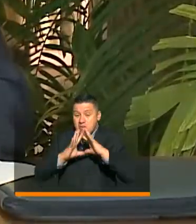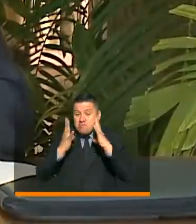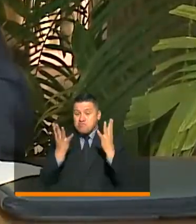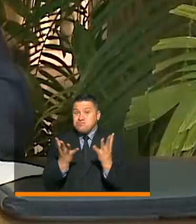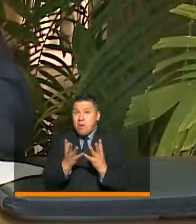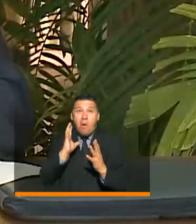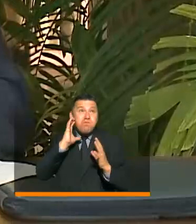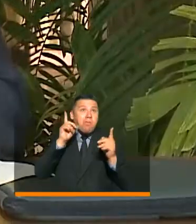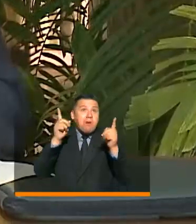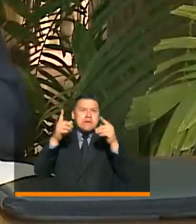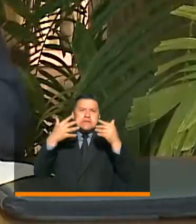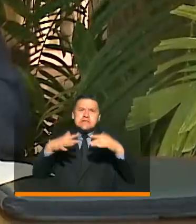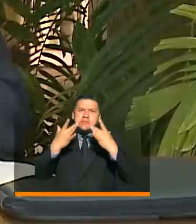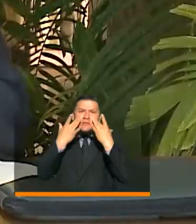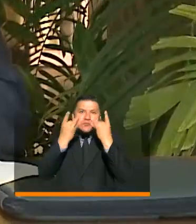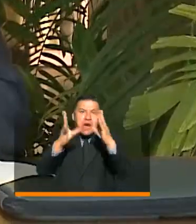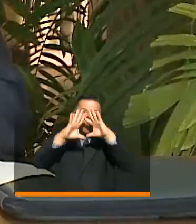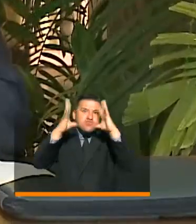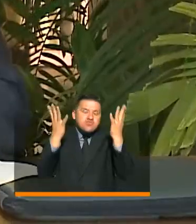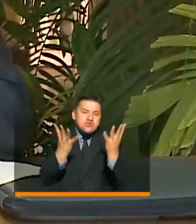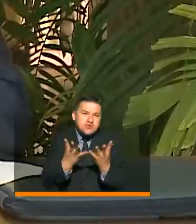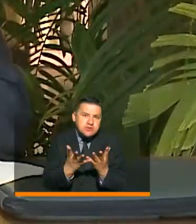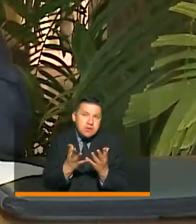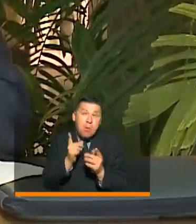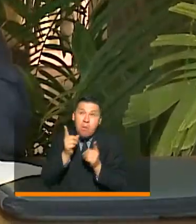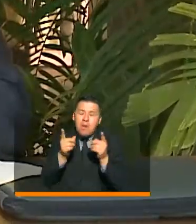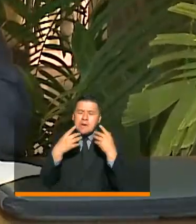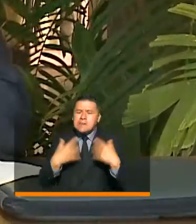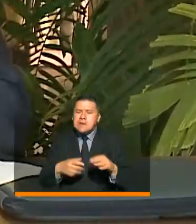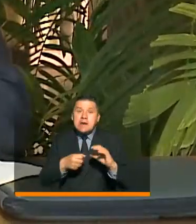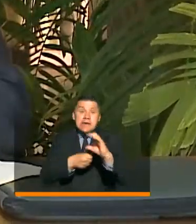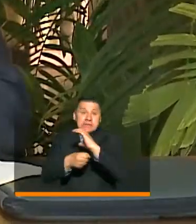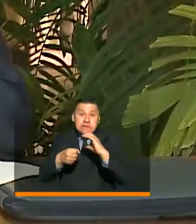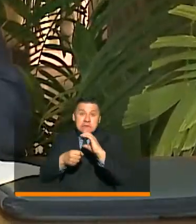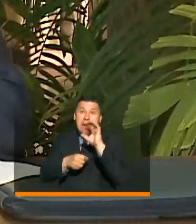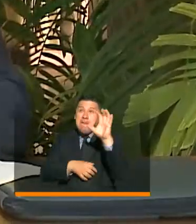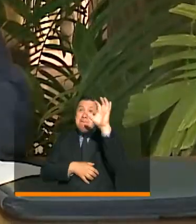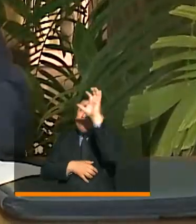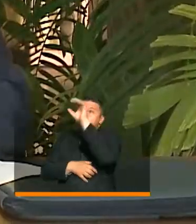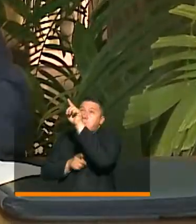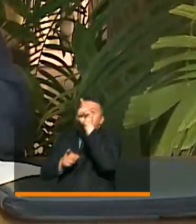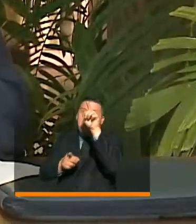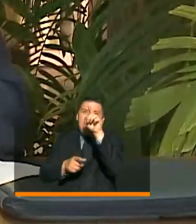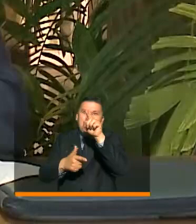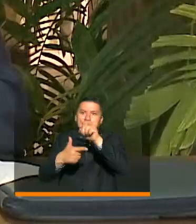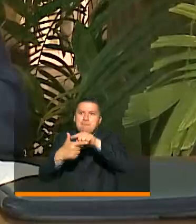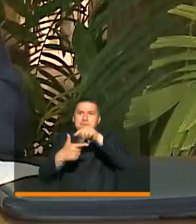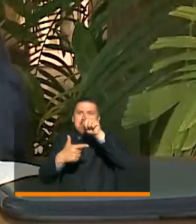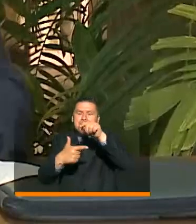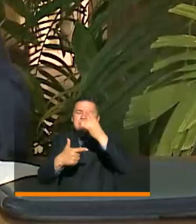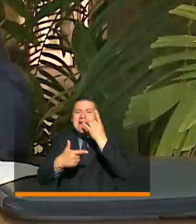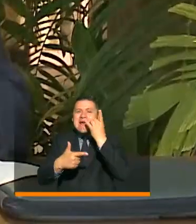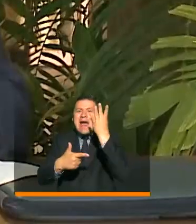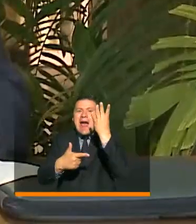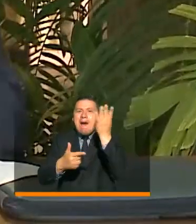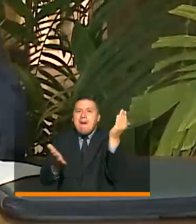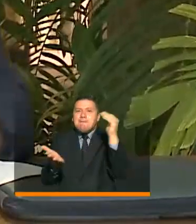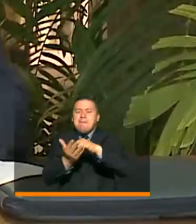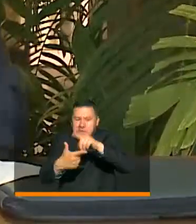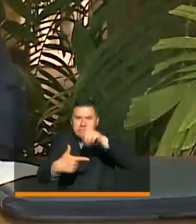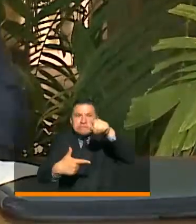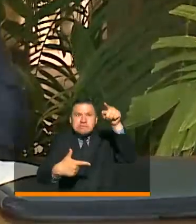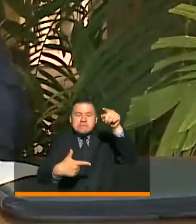está pasando por unos momentos difíciles. Tenemos en el mundo muchas ciudades y muchos países con aumentos de contagio, con unas